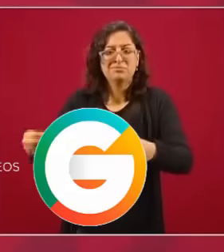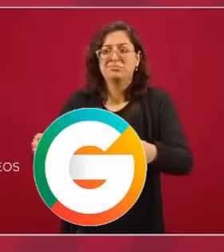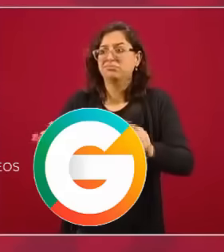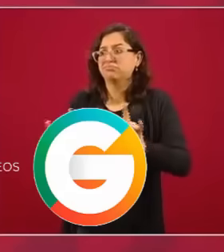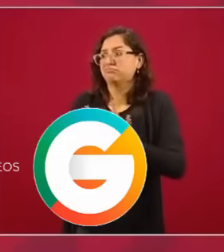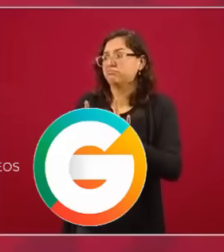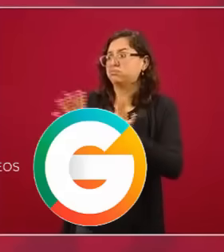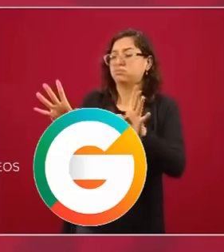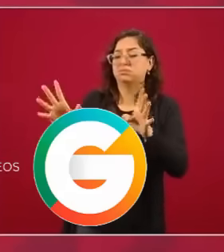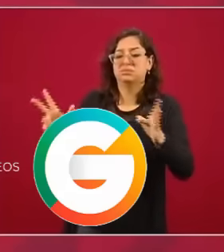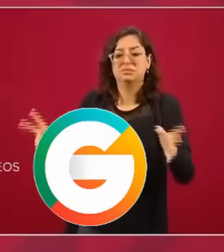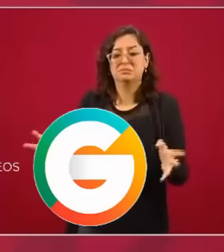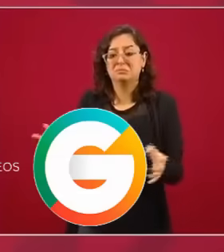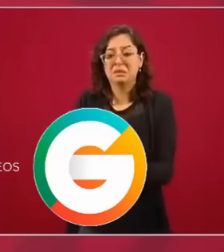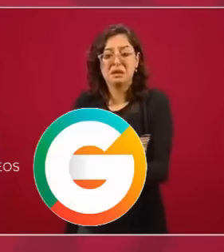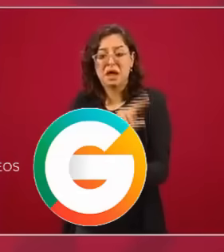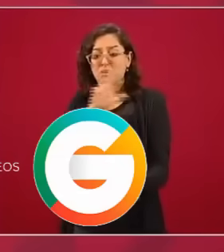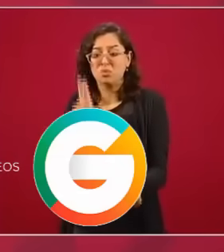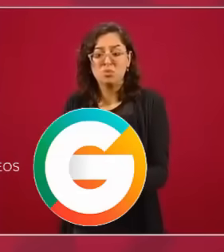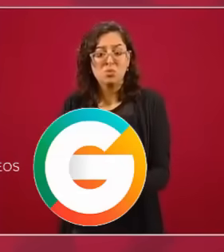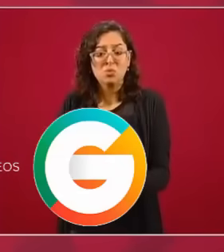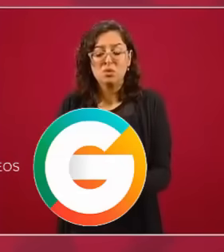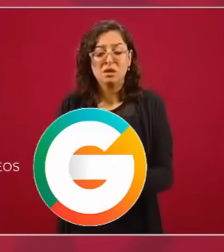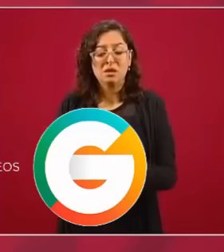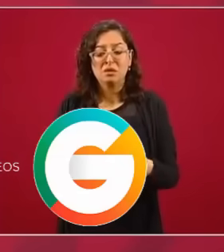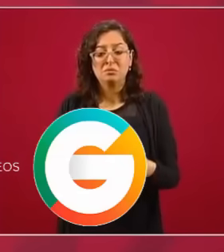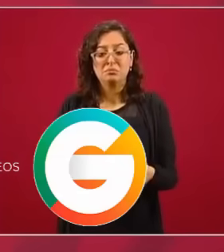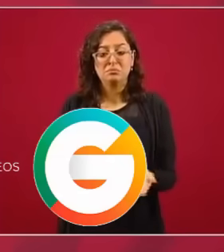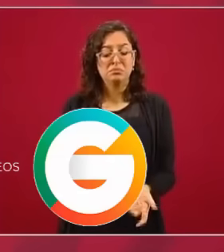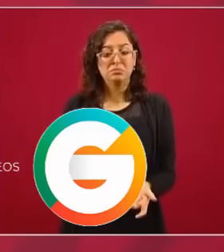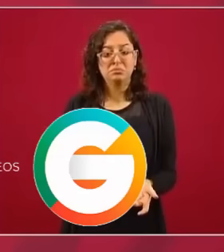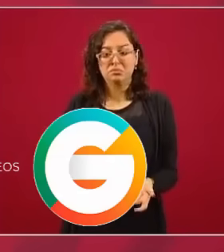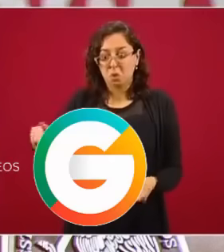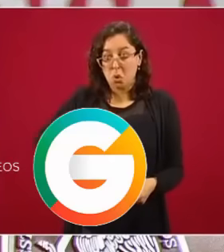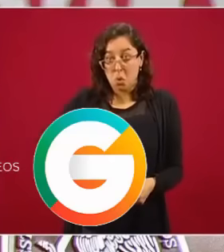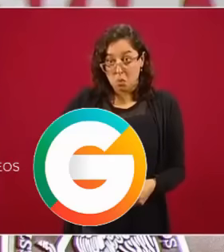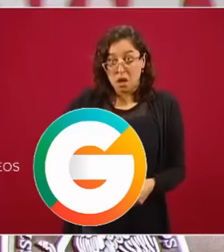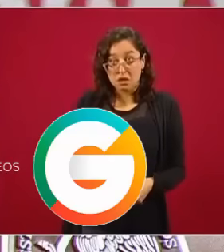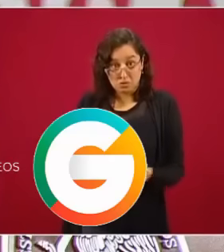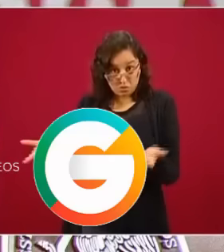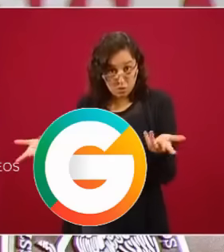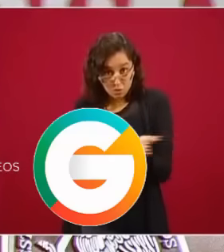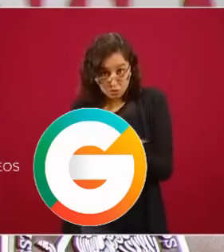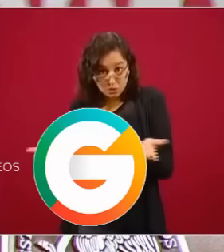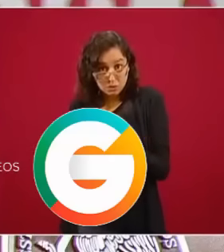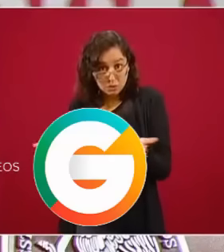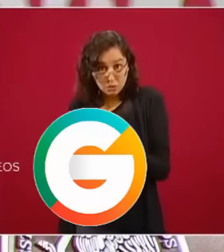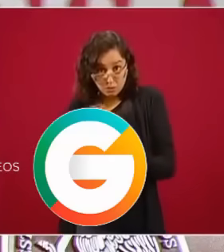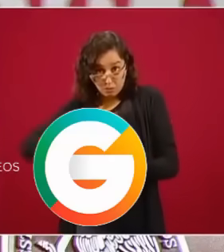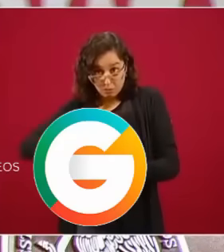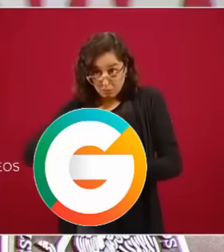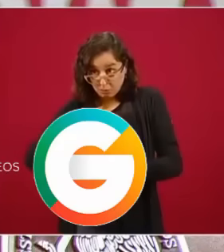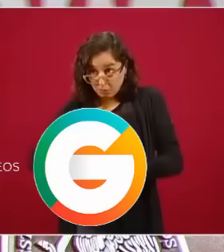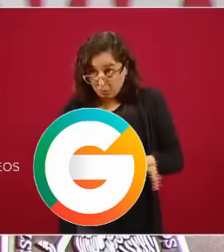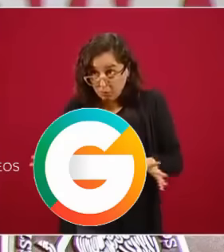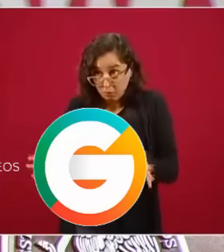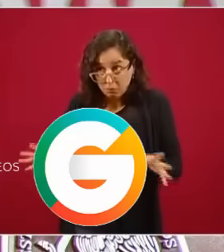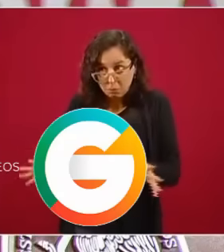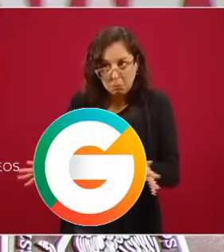¿sí?, de algo que no provocamos nosotros. Somos